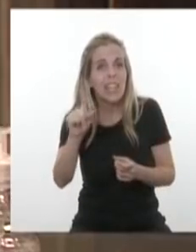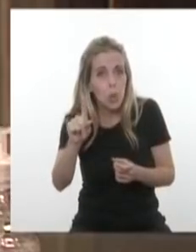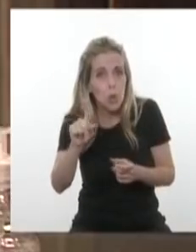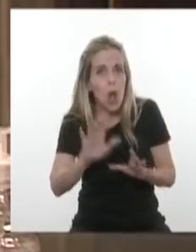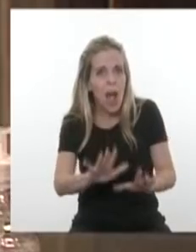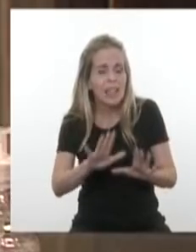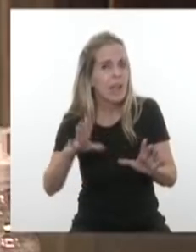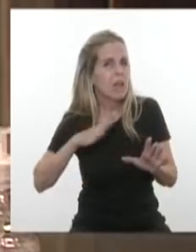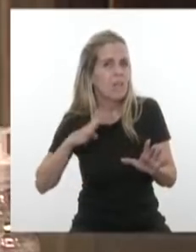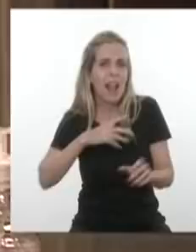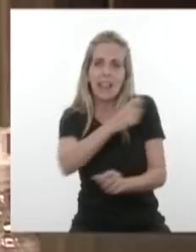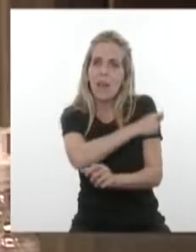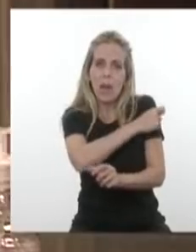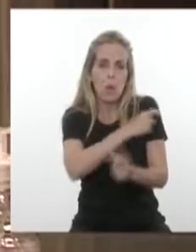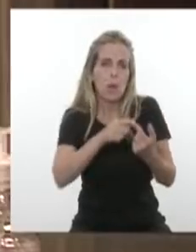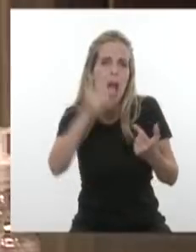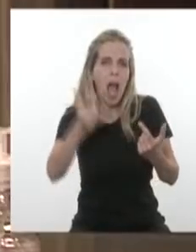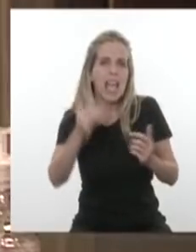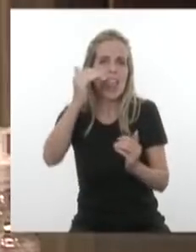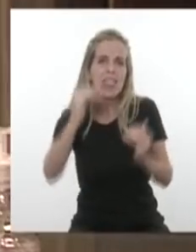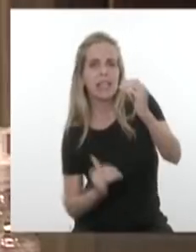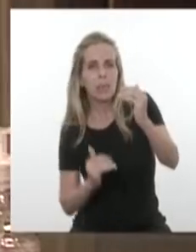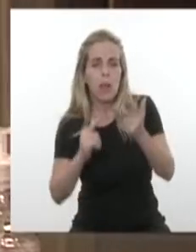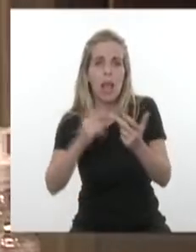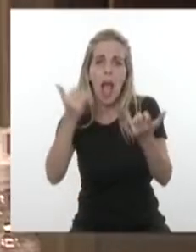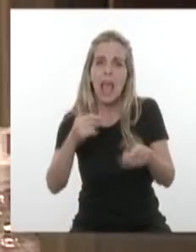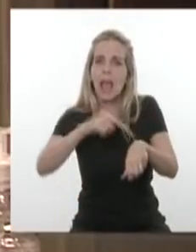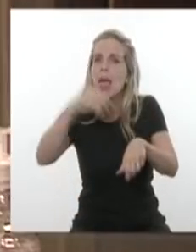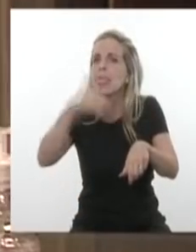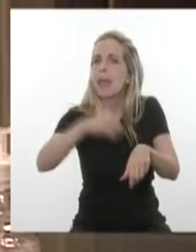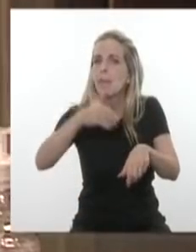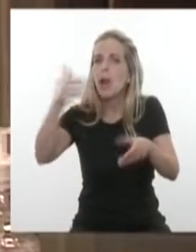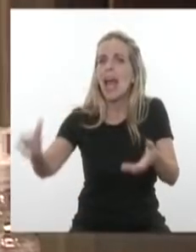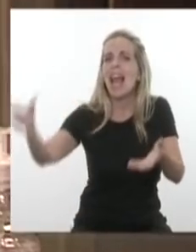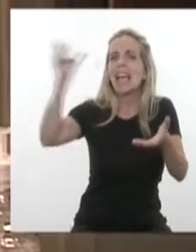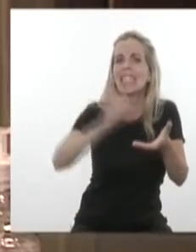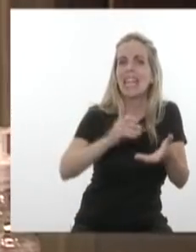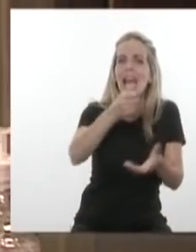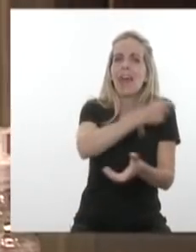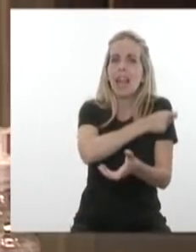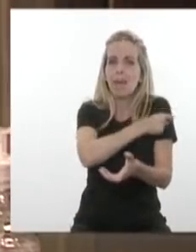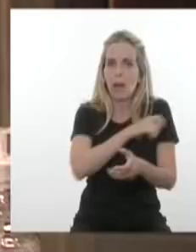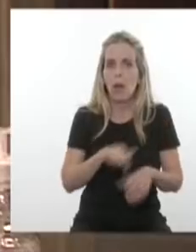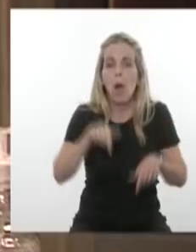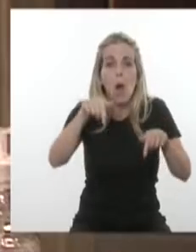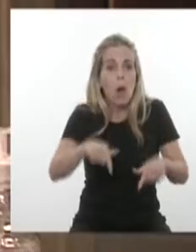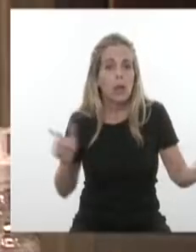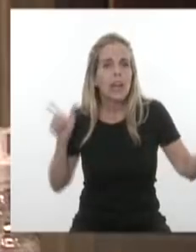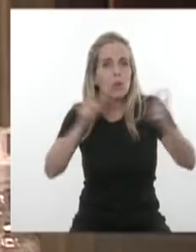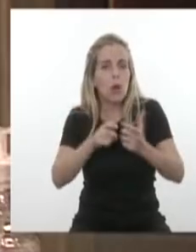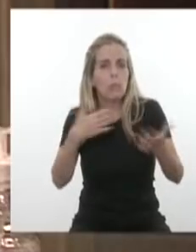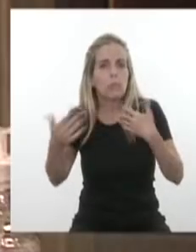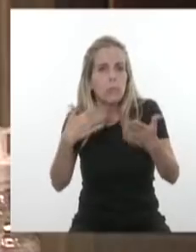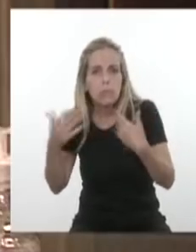la desigualdad y la demora de las vacunas hoy conversé con los 24 gobernadores y